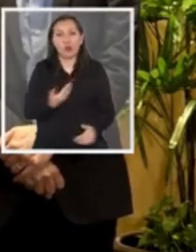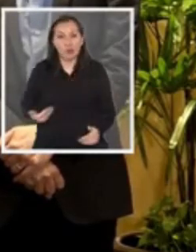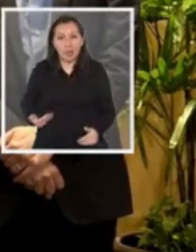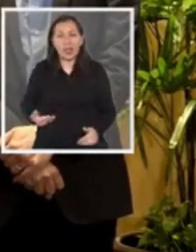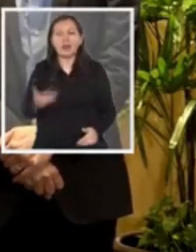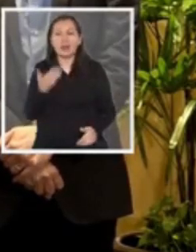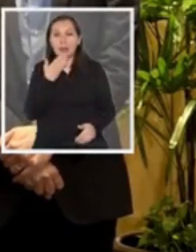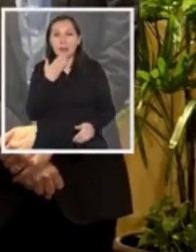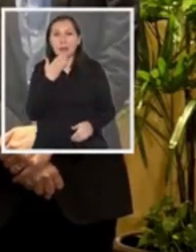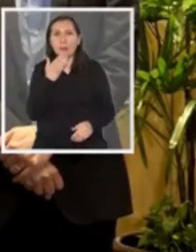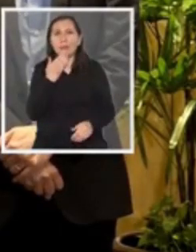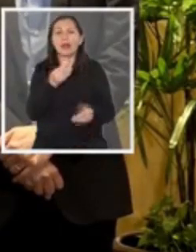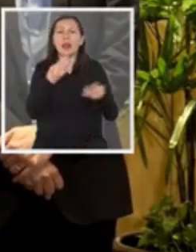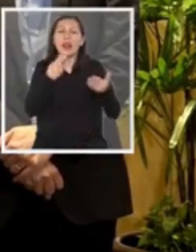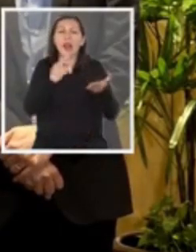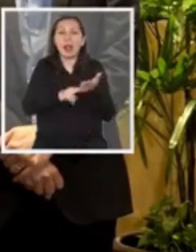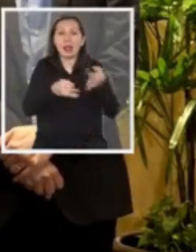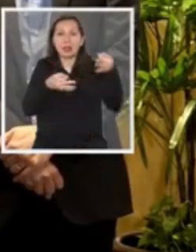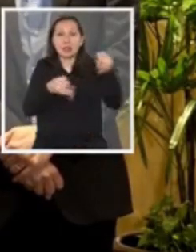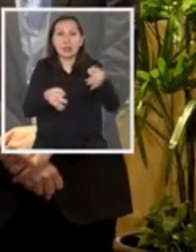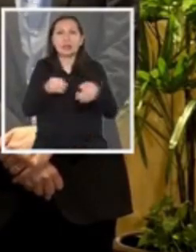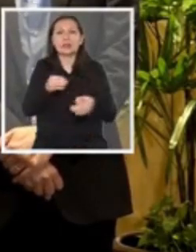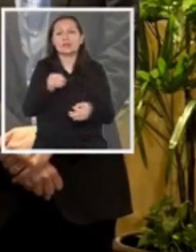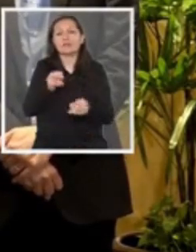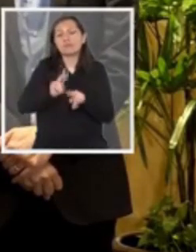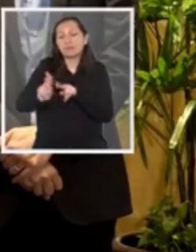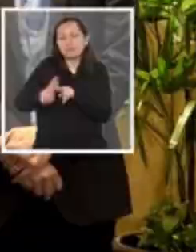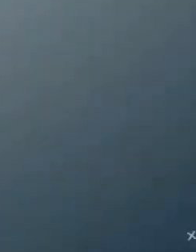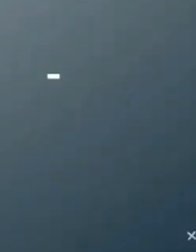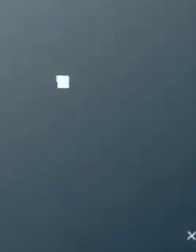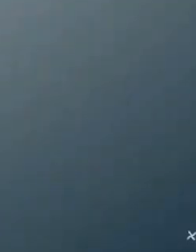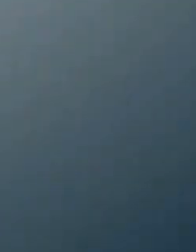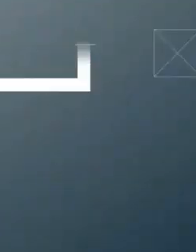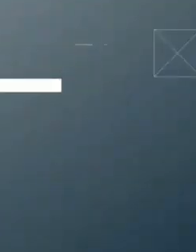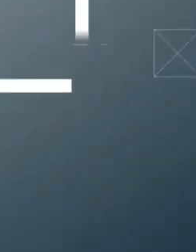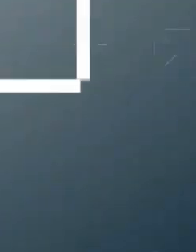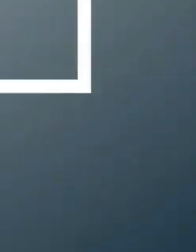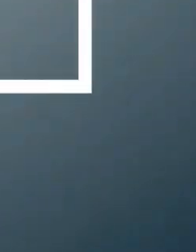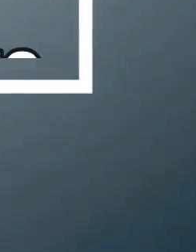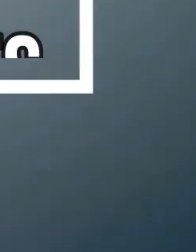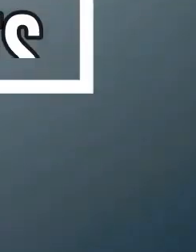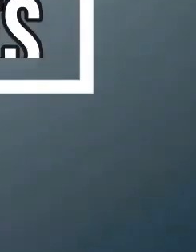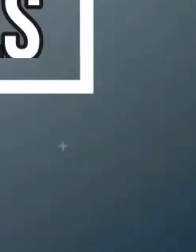envío de las side letters a propósito del CPTPP antes de fin de año.